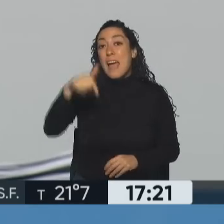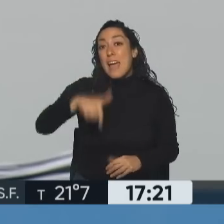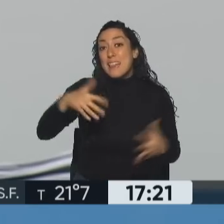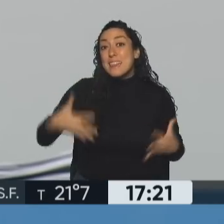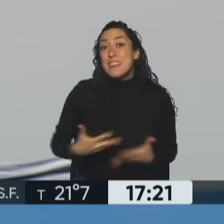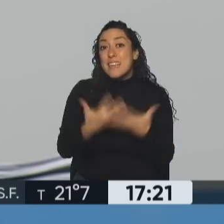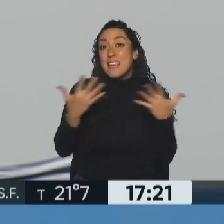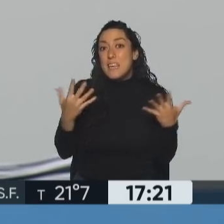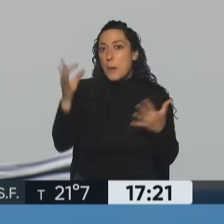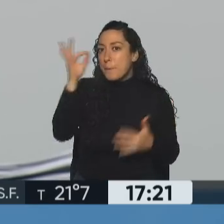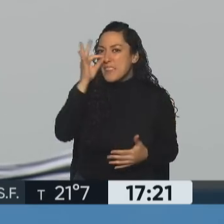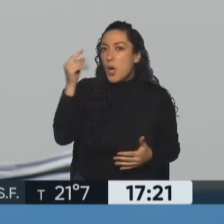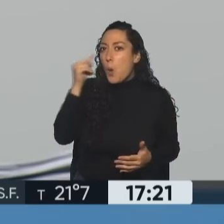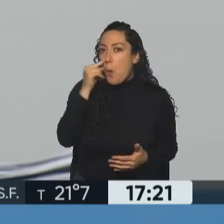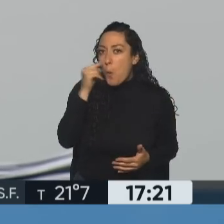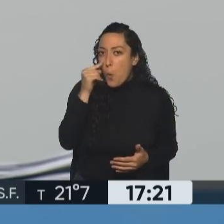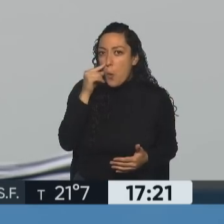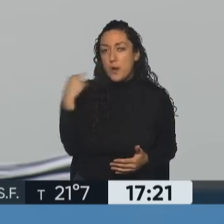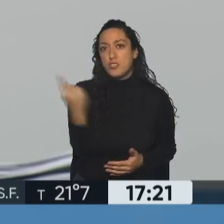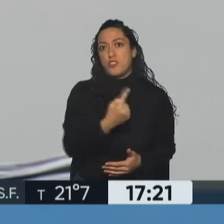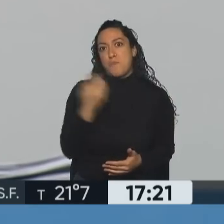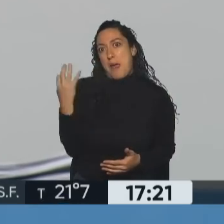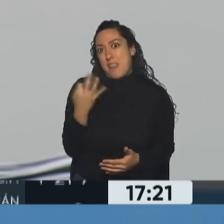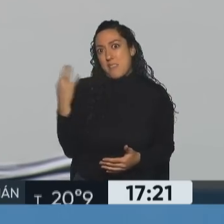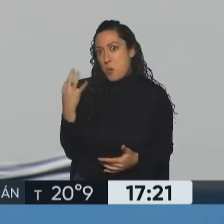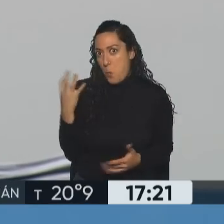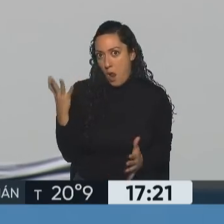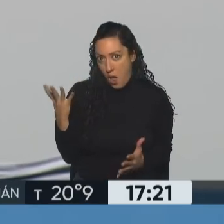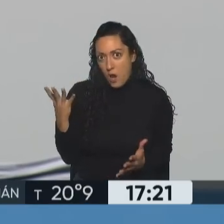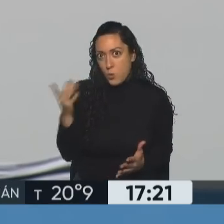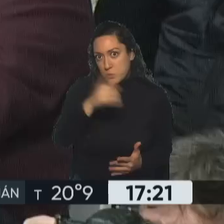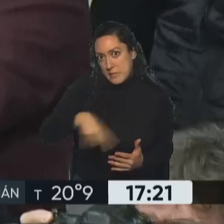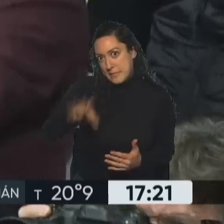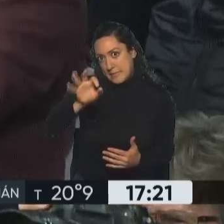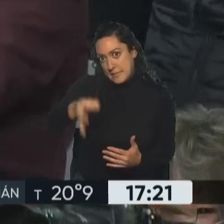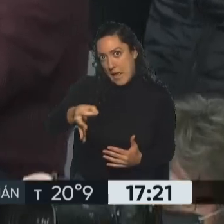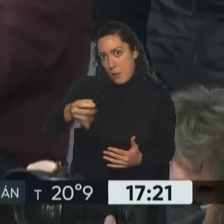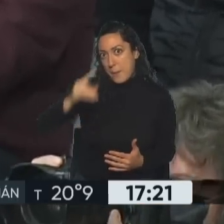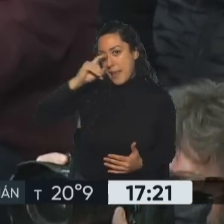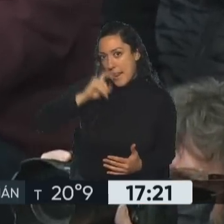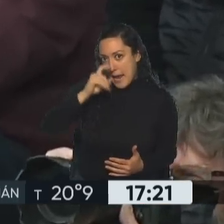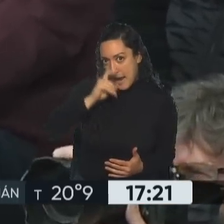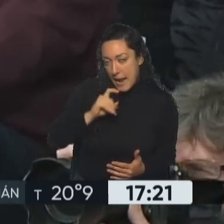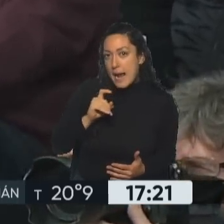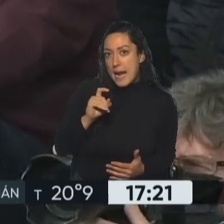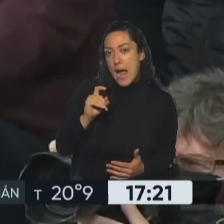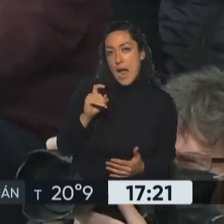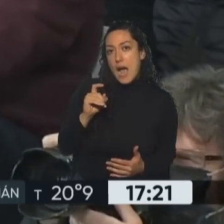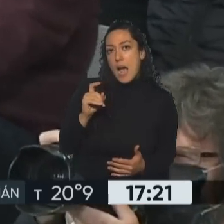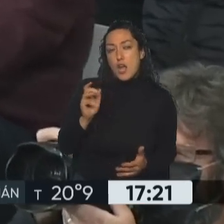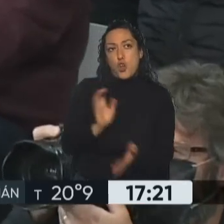día, 20 de junio, que para nosotros es muy particular, ustedes saben que Manuel Belgrano es